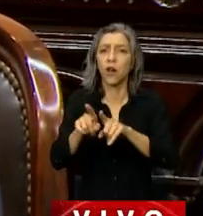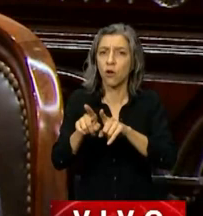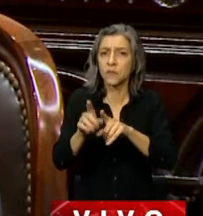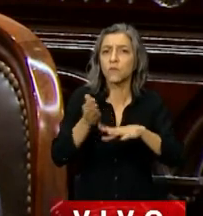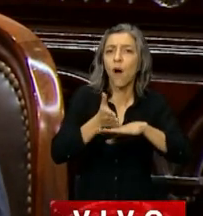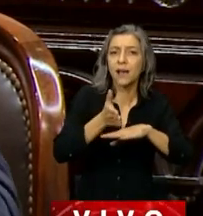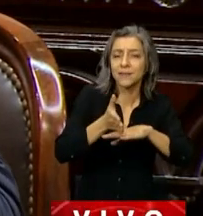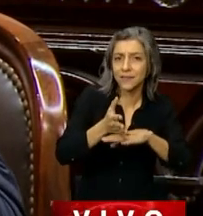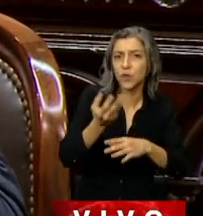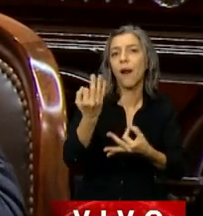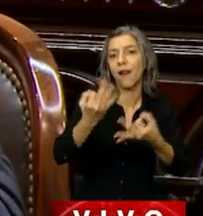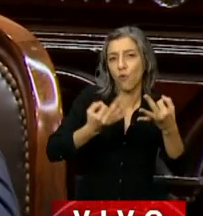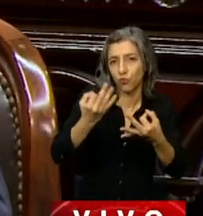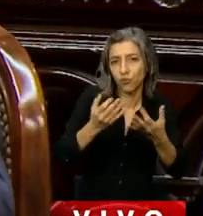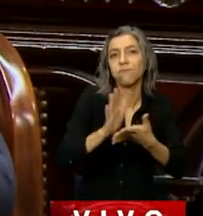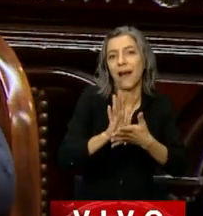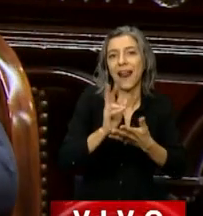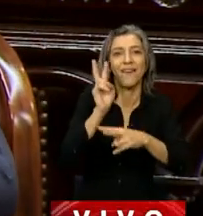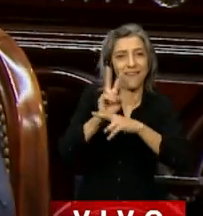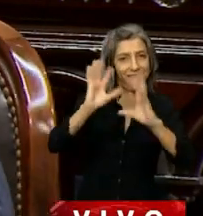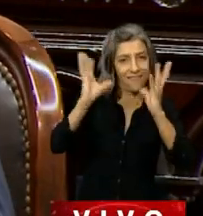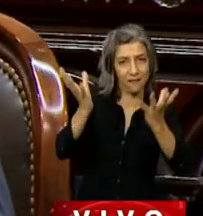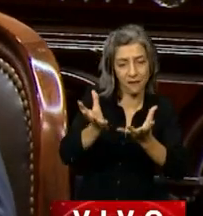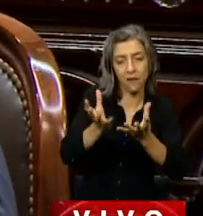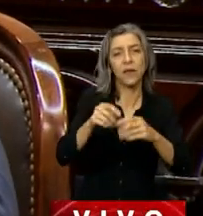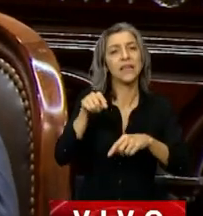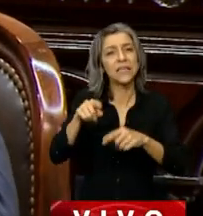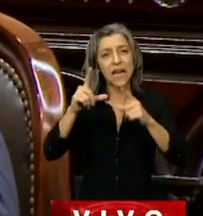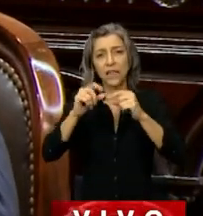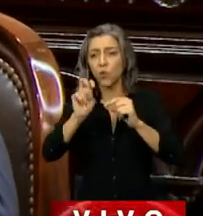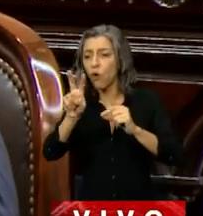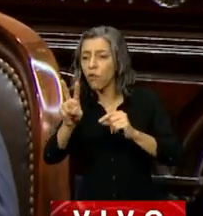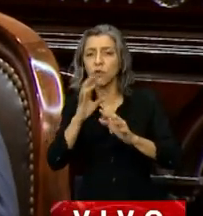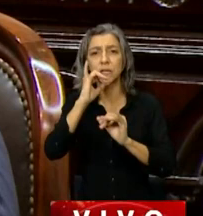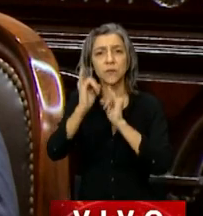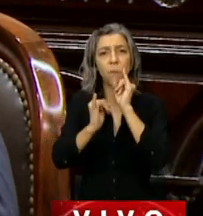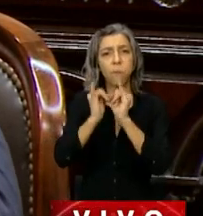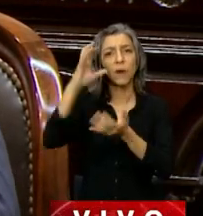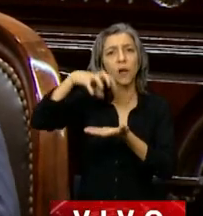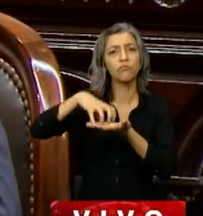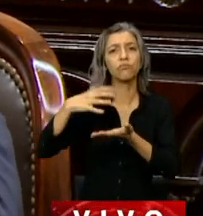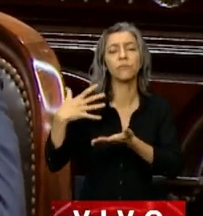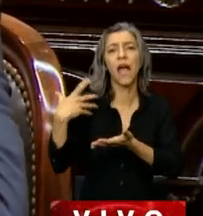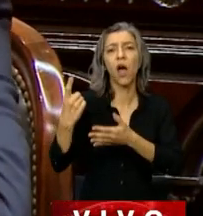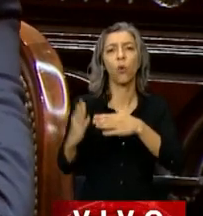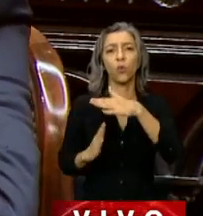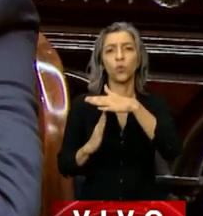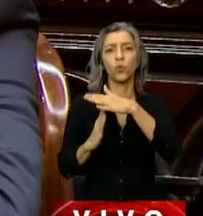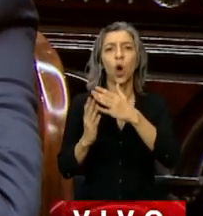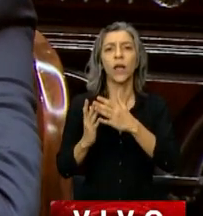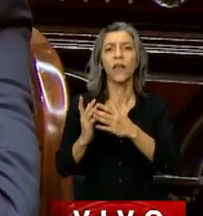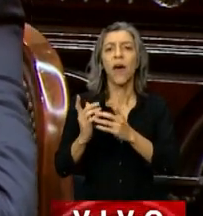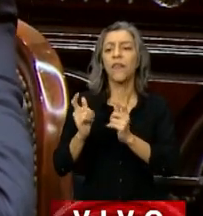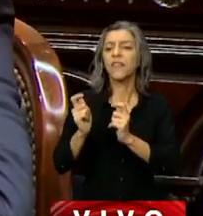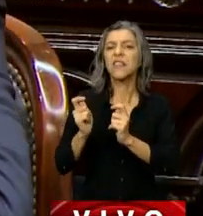ambientales, que está, por supuesto, en ese artículo 2 lo que tiene que ver con la autoridad competente, la información ambiental